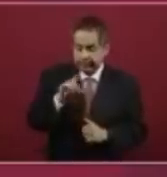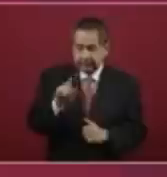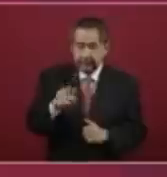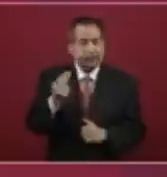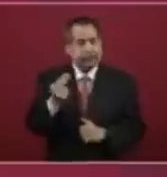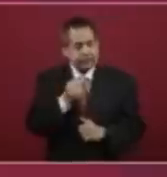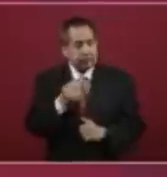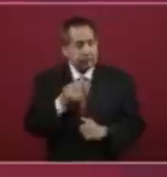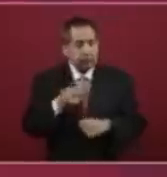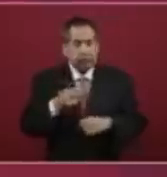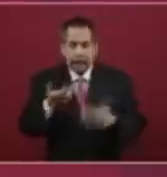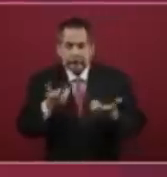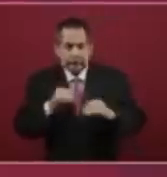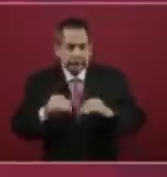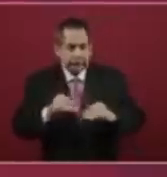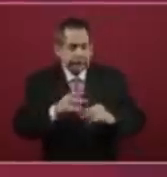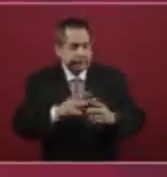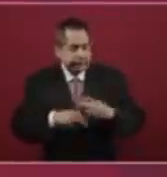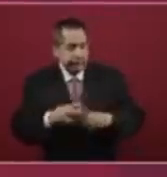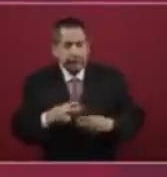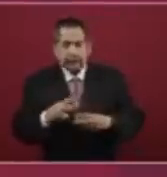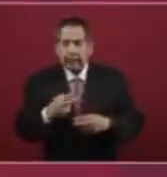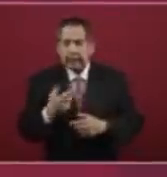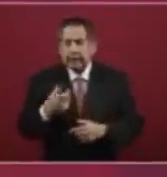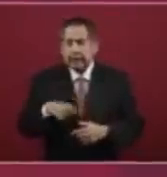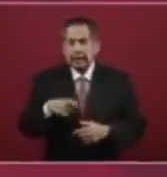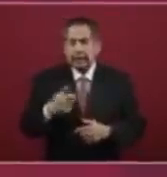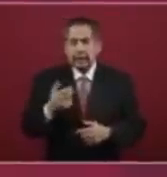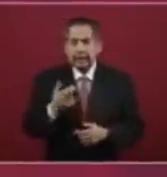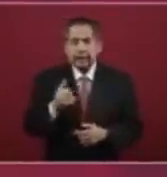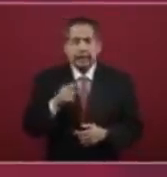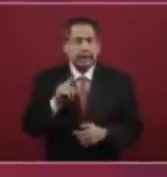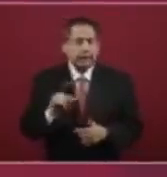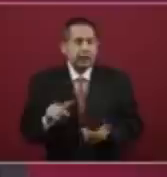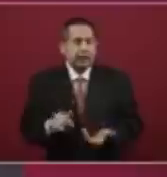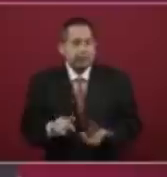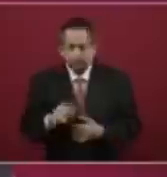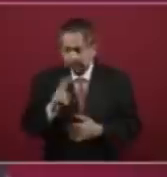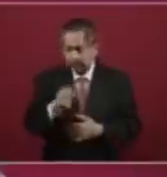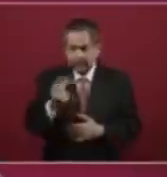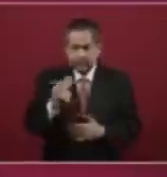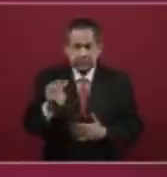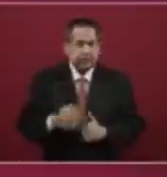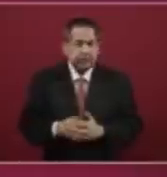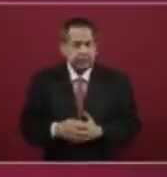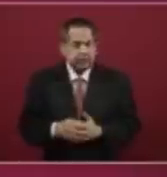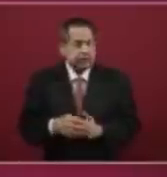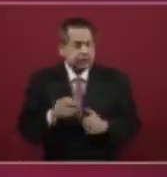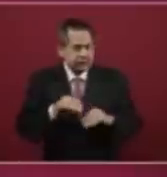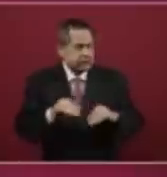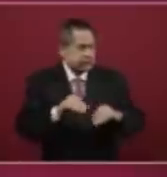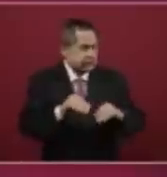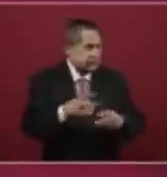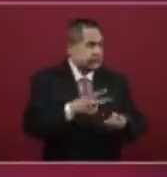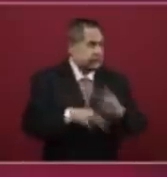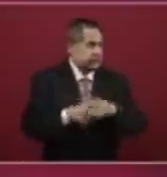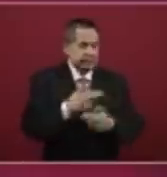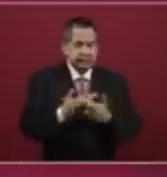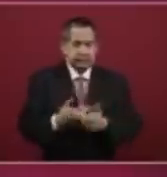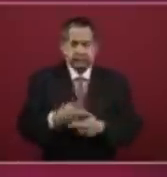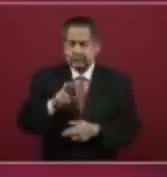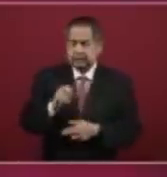porque se necesita crear la